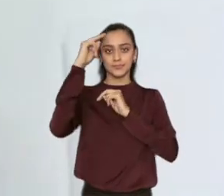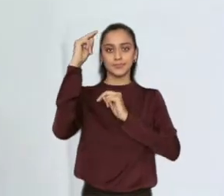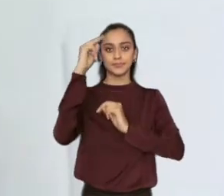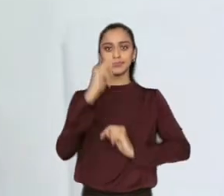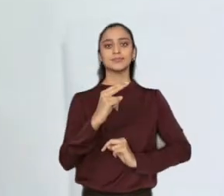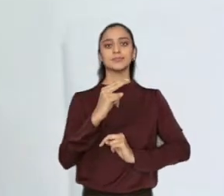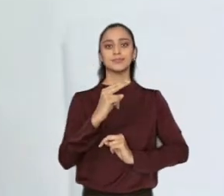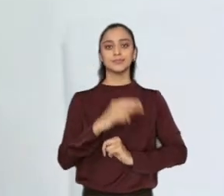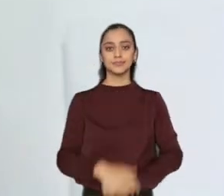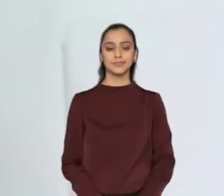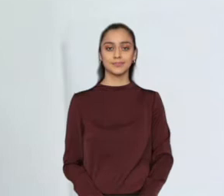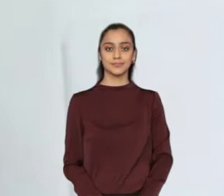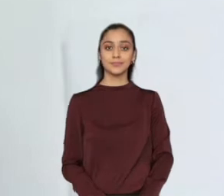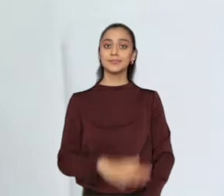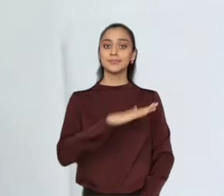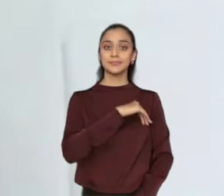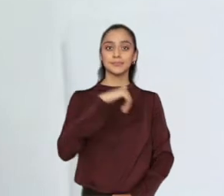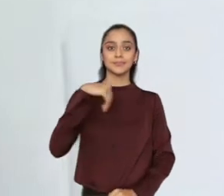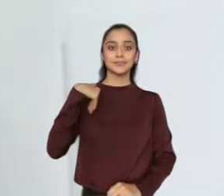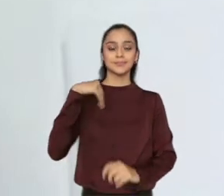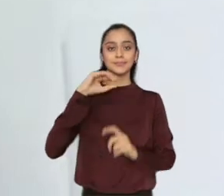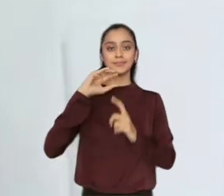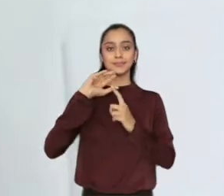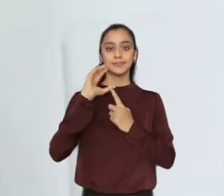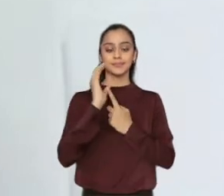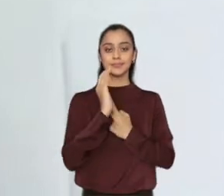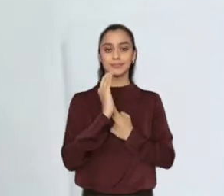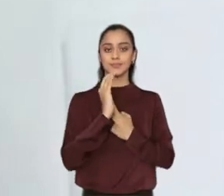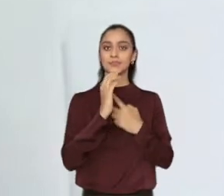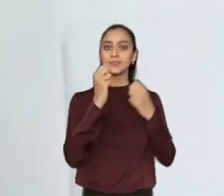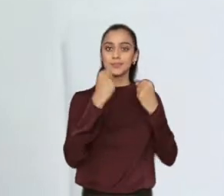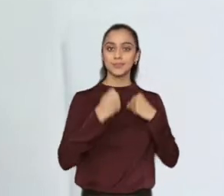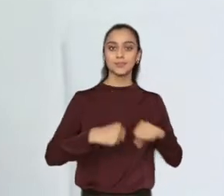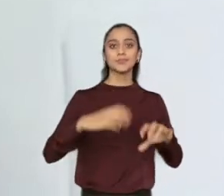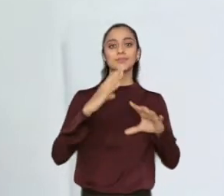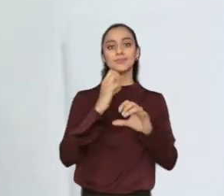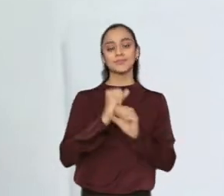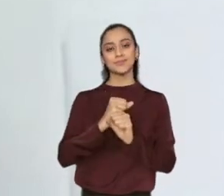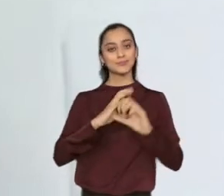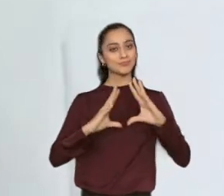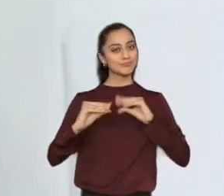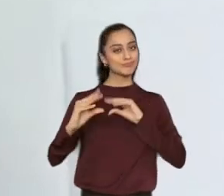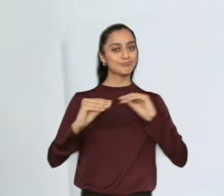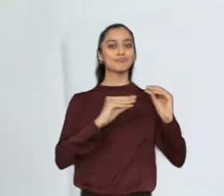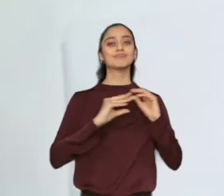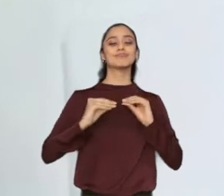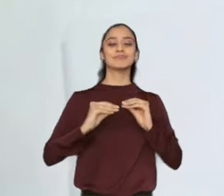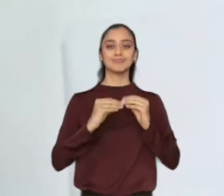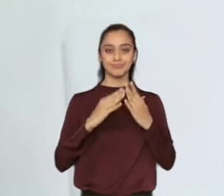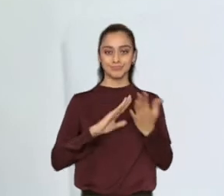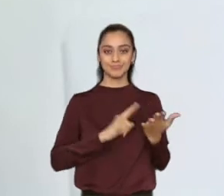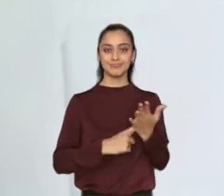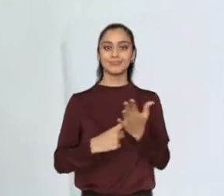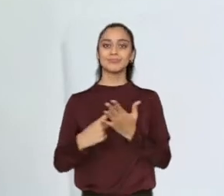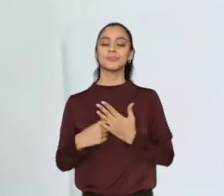honor para el Ministerio de Cultura tener y desarrollar este conversatorio titulado